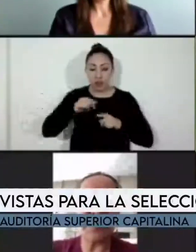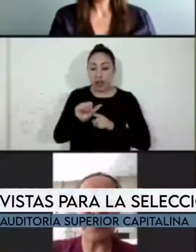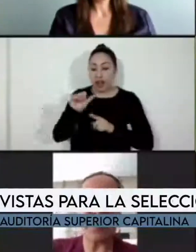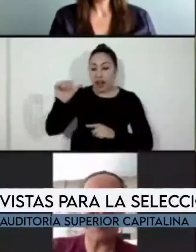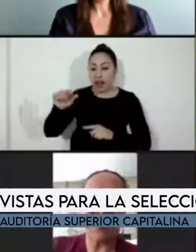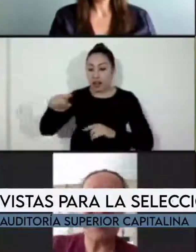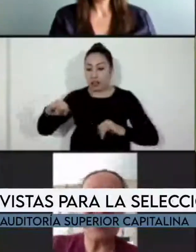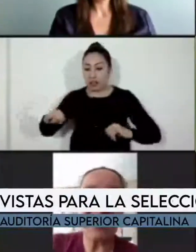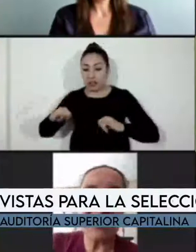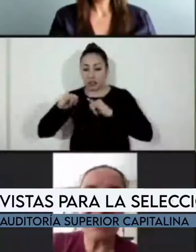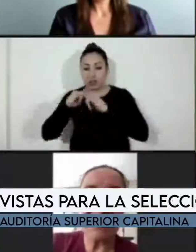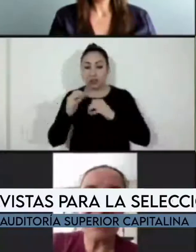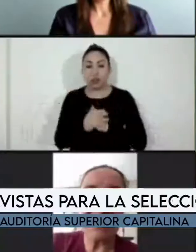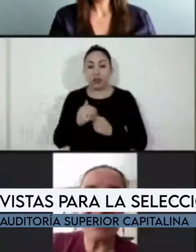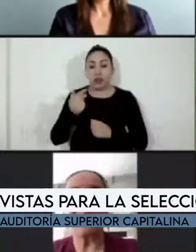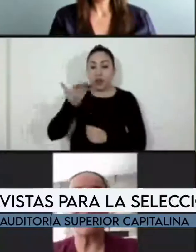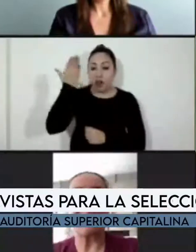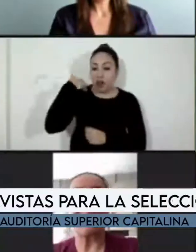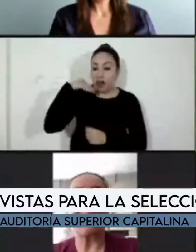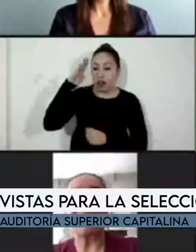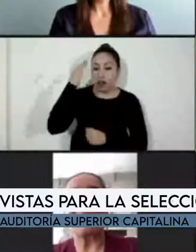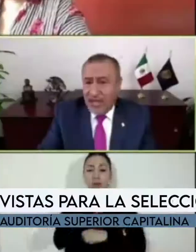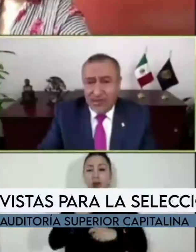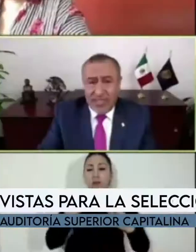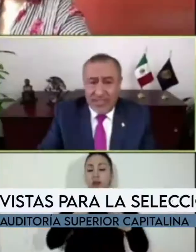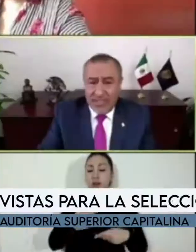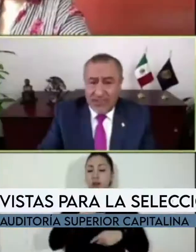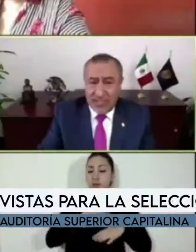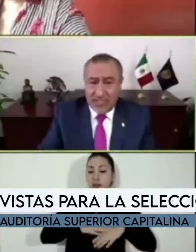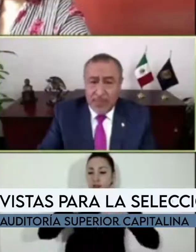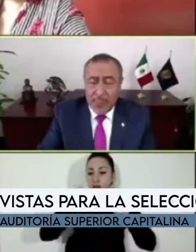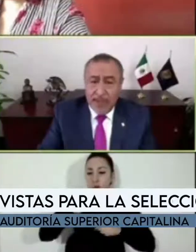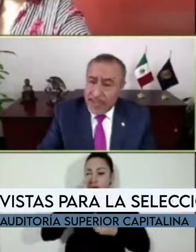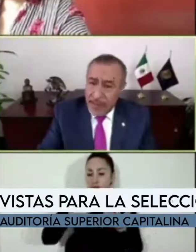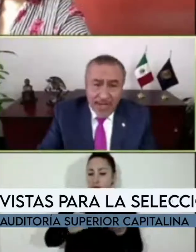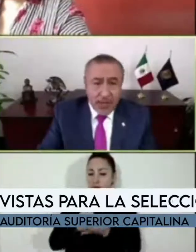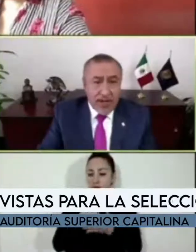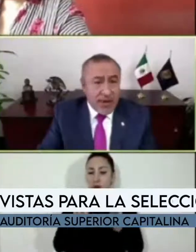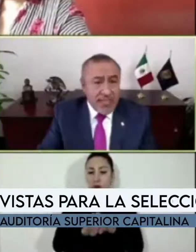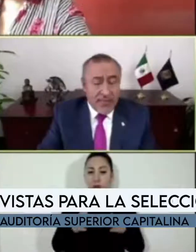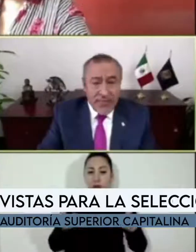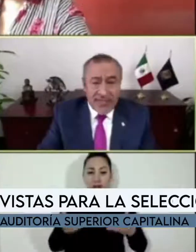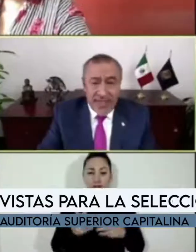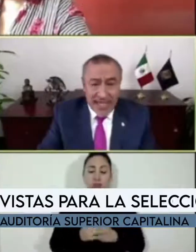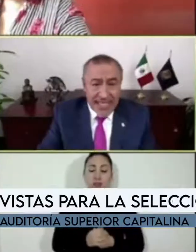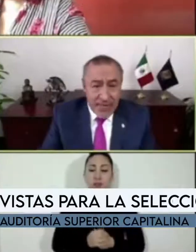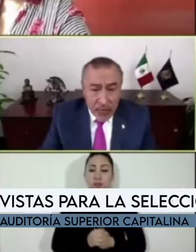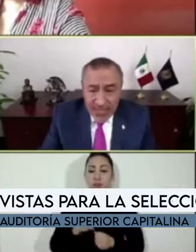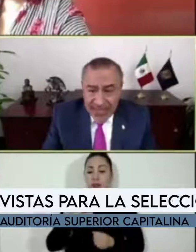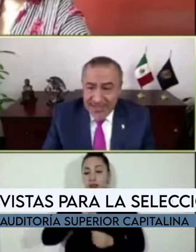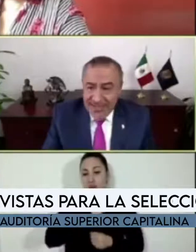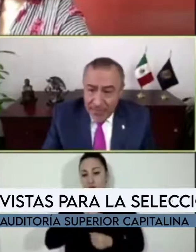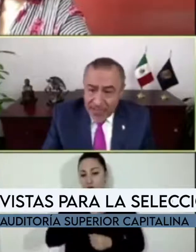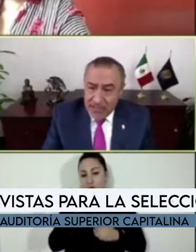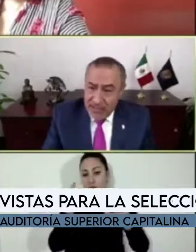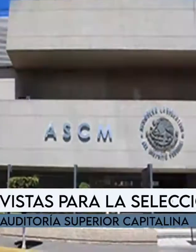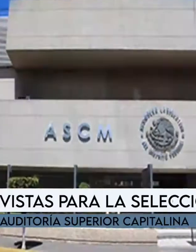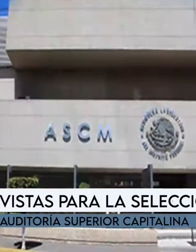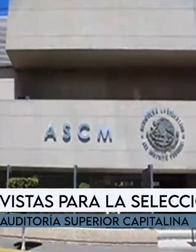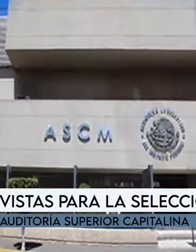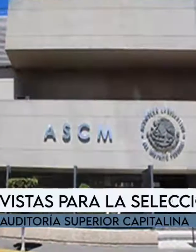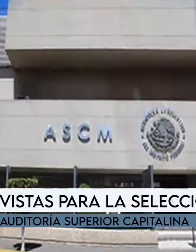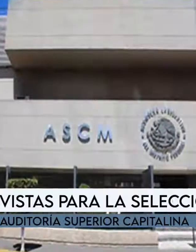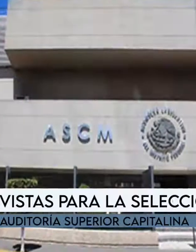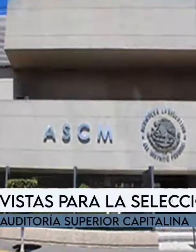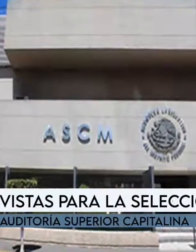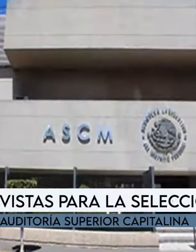La Comisión de Rendición de Cuentas y Vigilancia de la Auditoría Superior de la Ciudad de México continúa hoy la última ronda de entrevistas a quienes